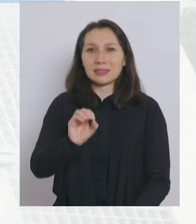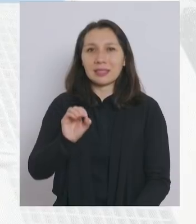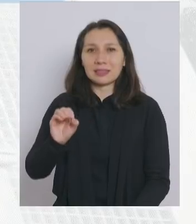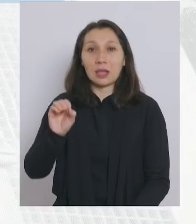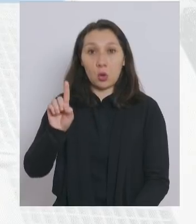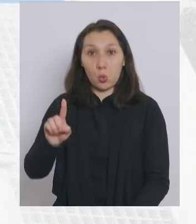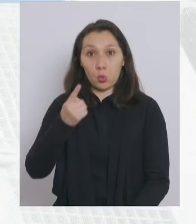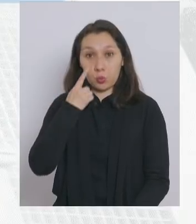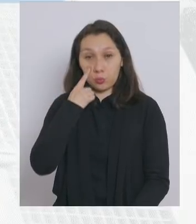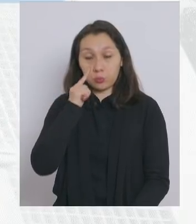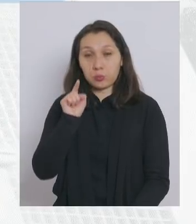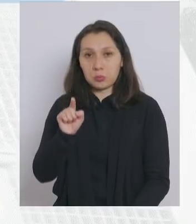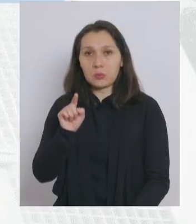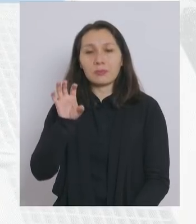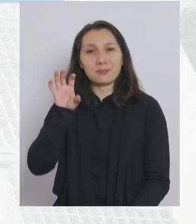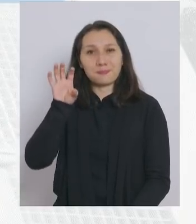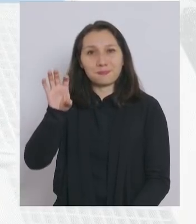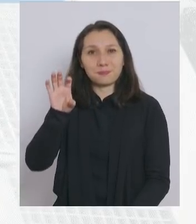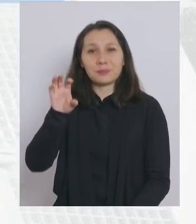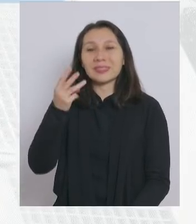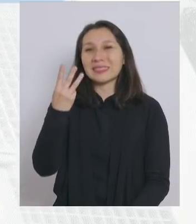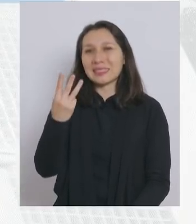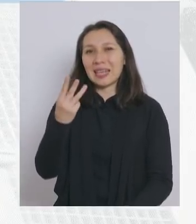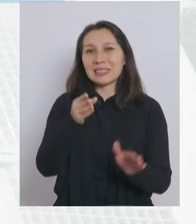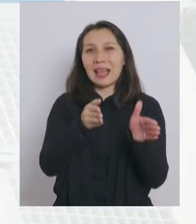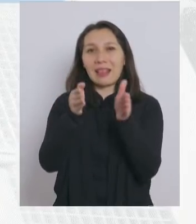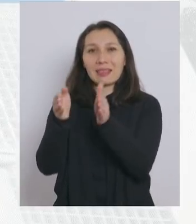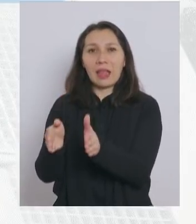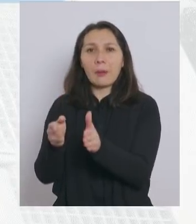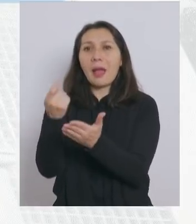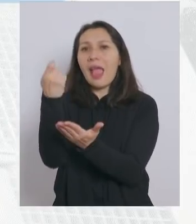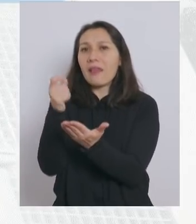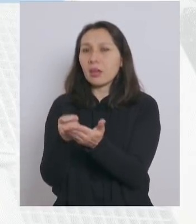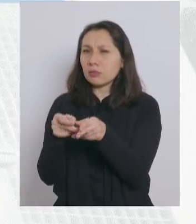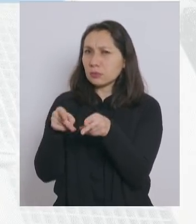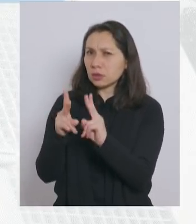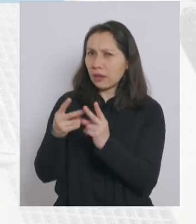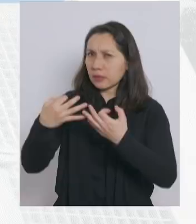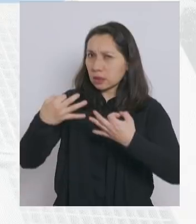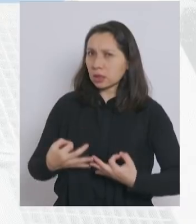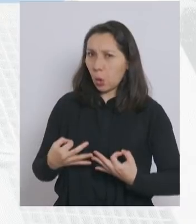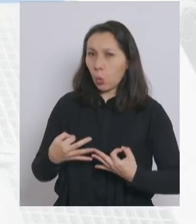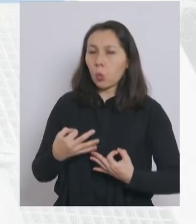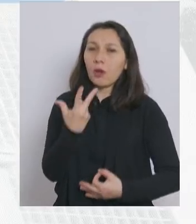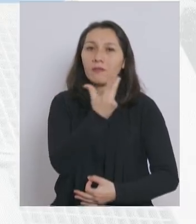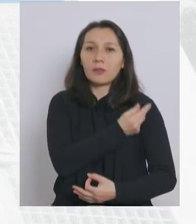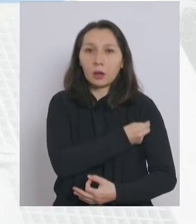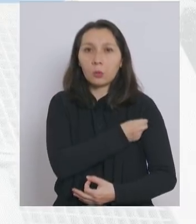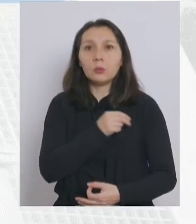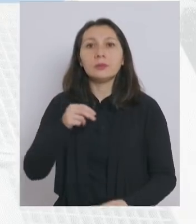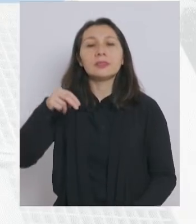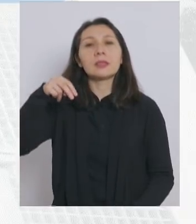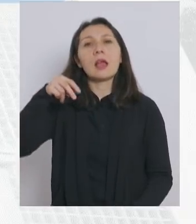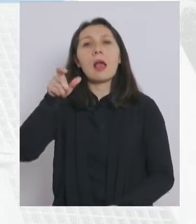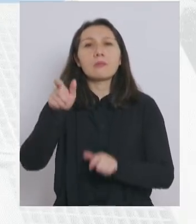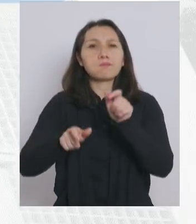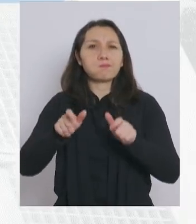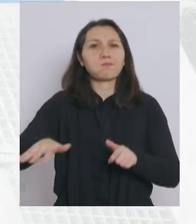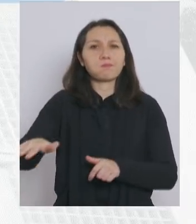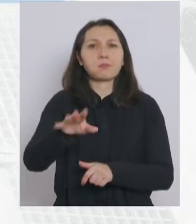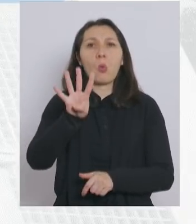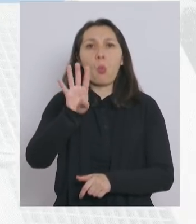COV3001, ¿cierto?, un estudio de fase 3 que evaluaba eficacia y seguridad de la vacuna en un N de